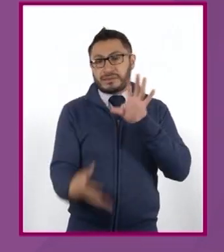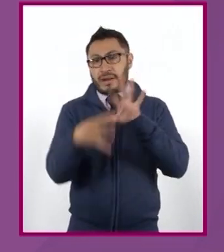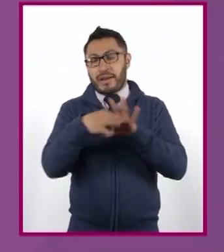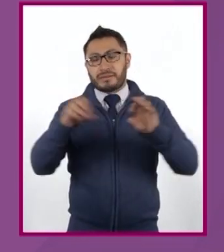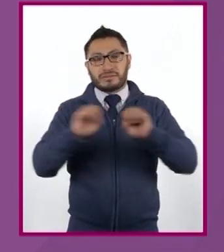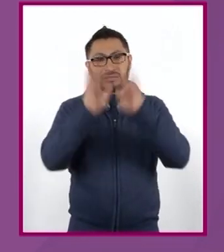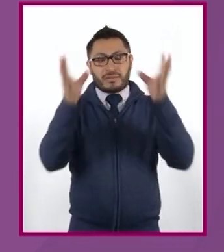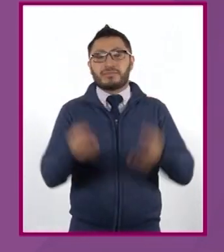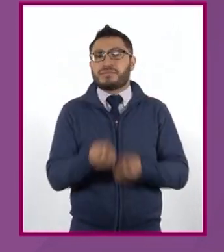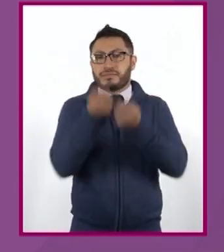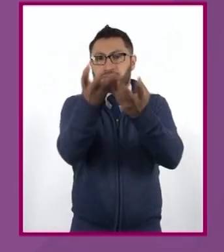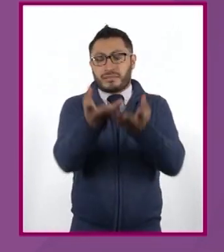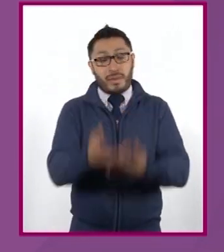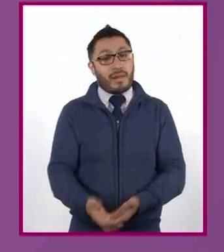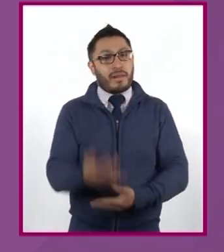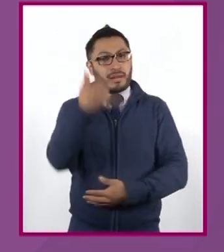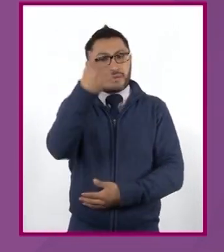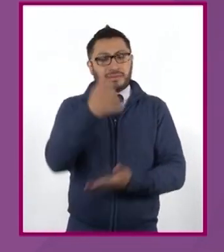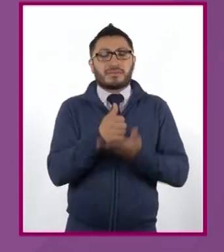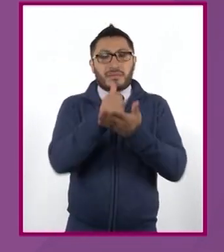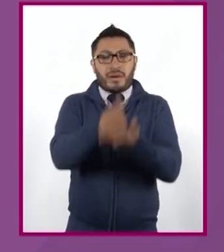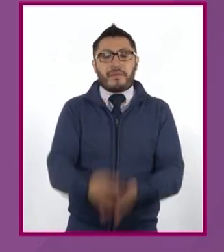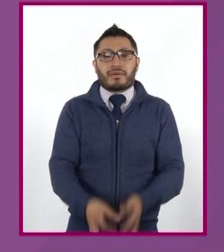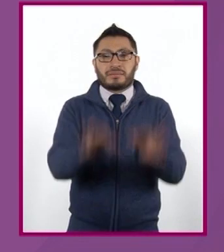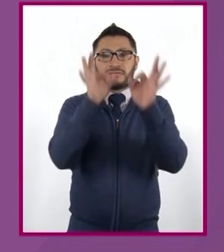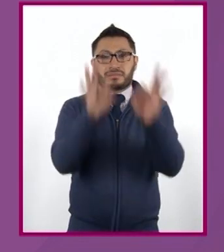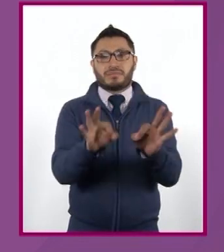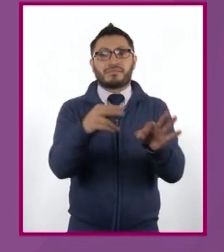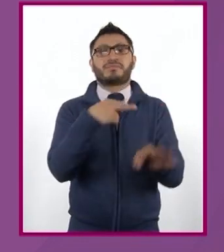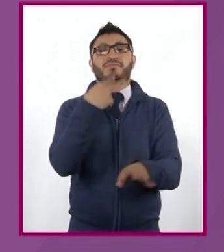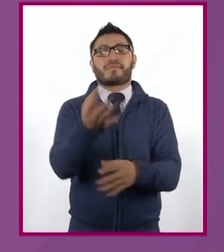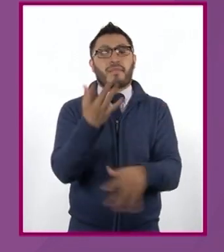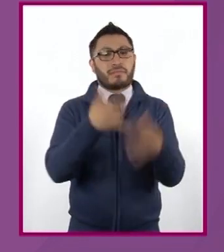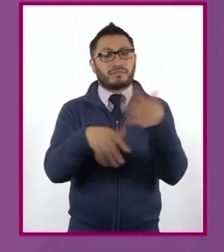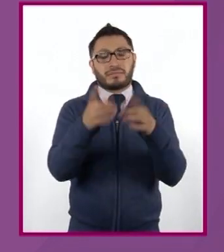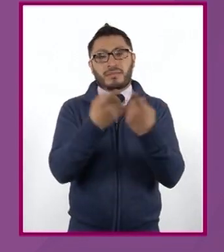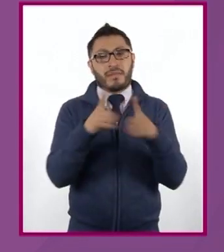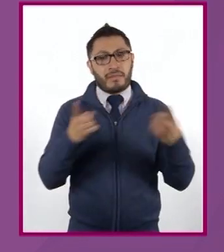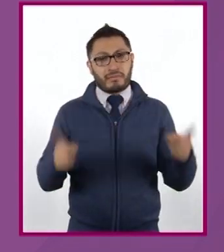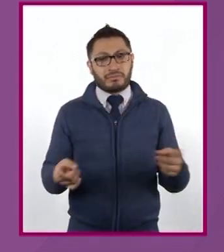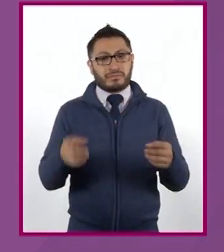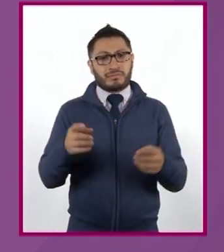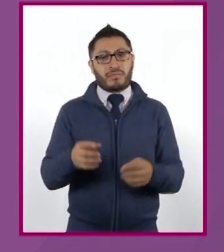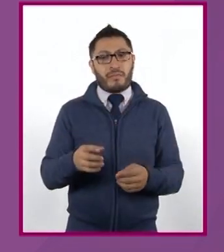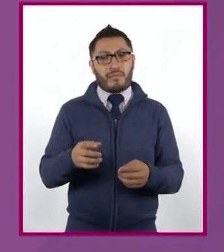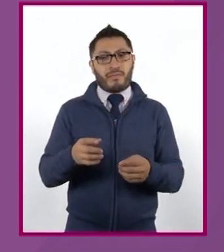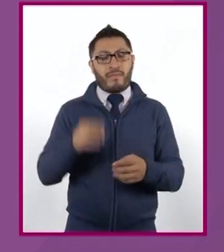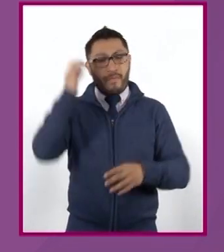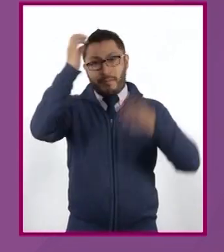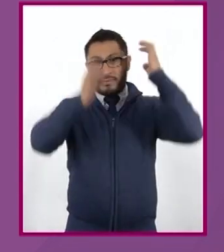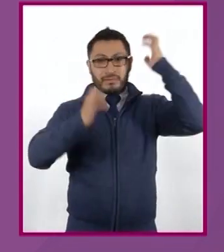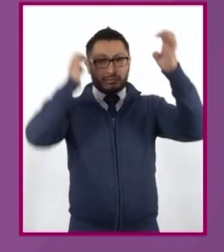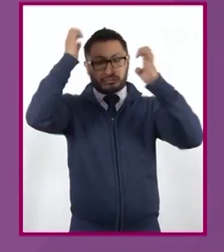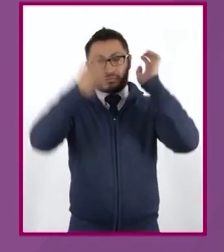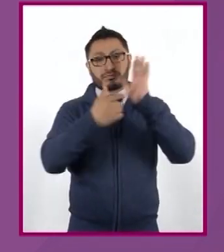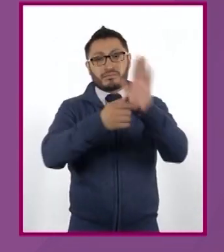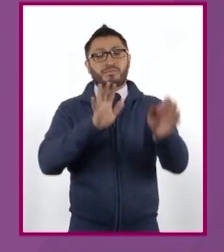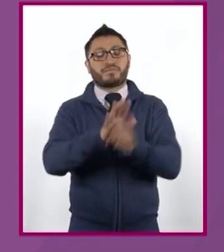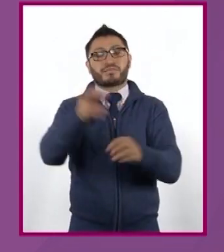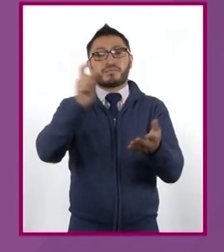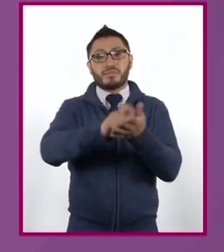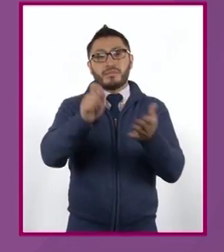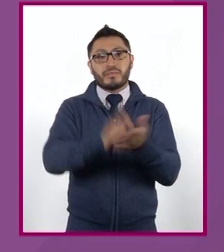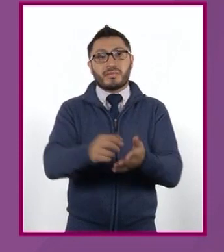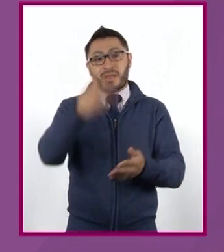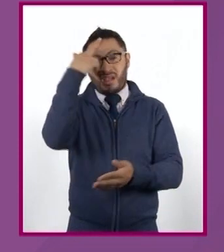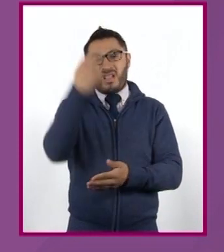clara y nos ayudará a la correcta pronunciación y desarrollo de nuestra exposición. ¿Cuáles son los textos